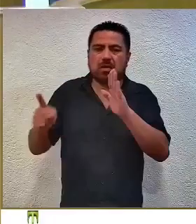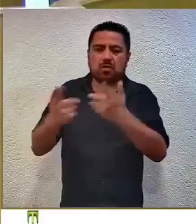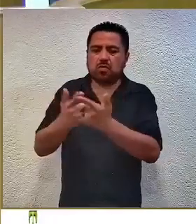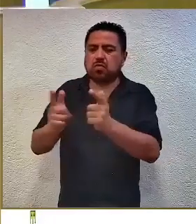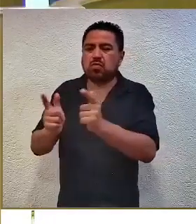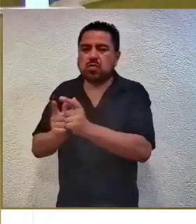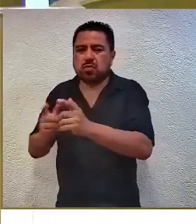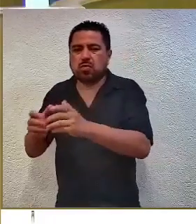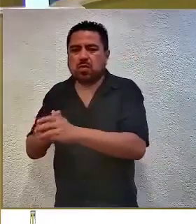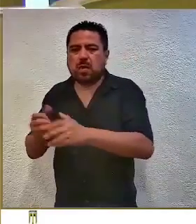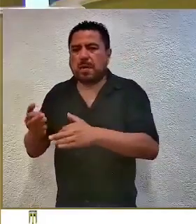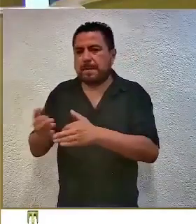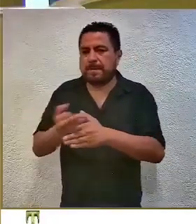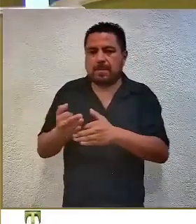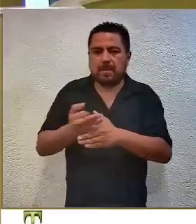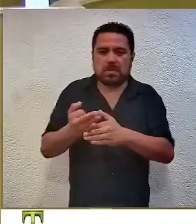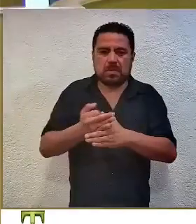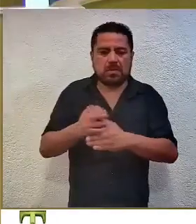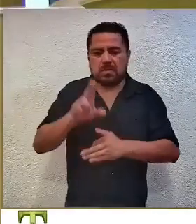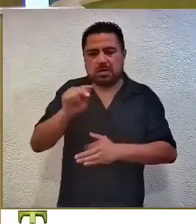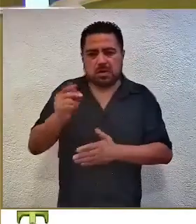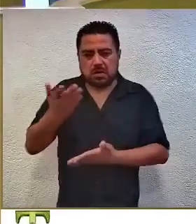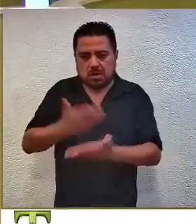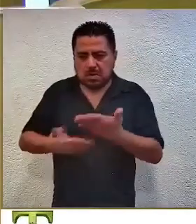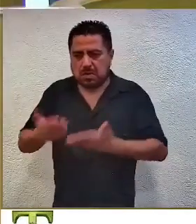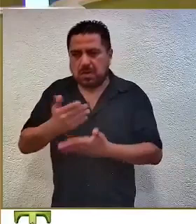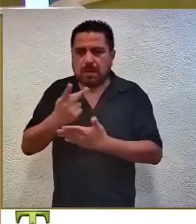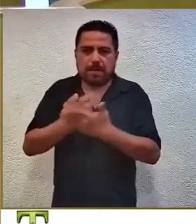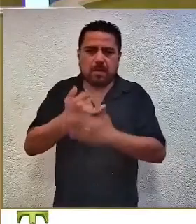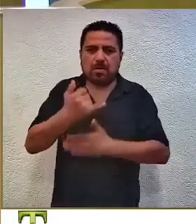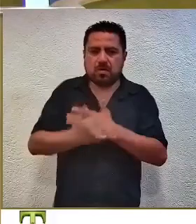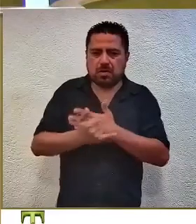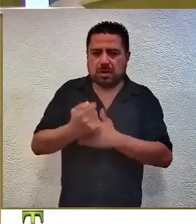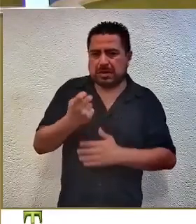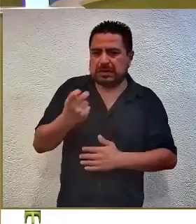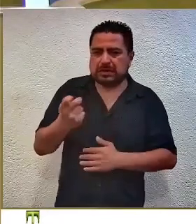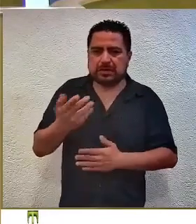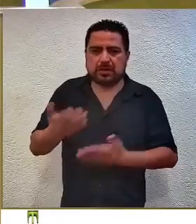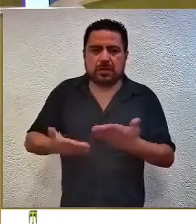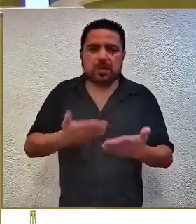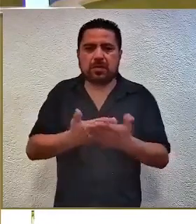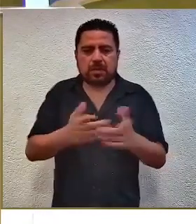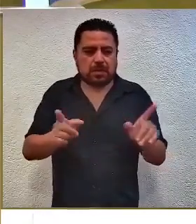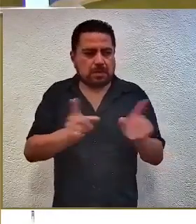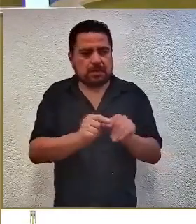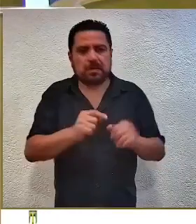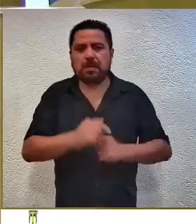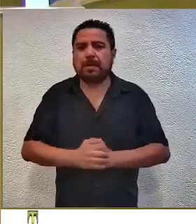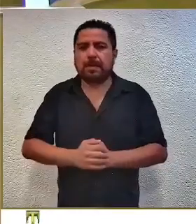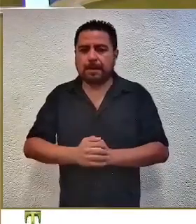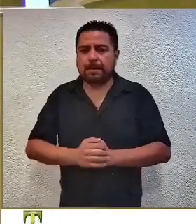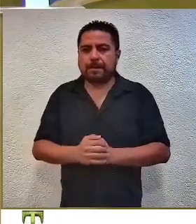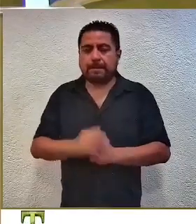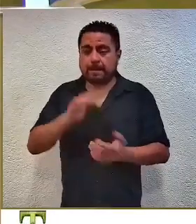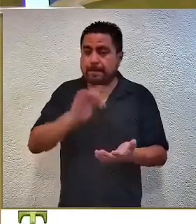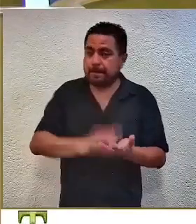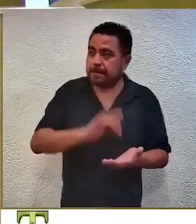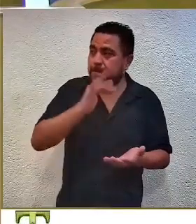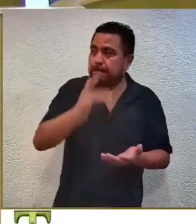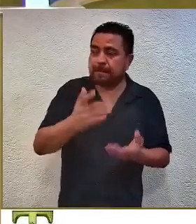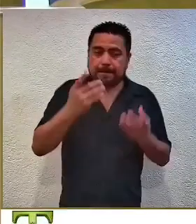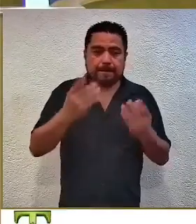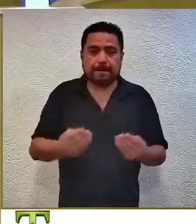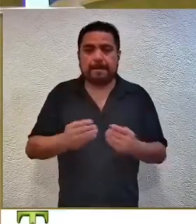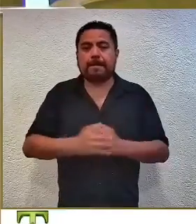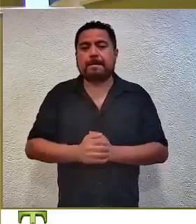Partido Morena. De ahí que no comparta el proyecto propuesto. Es cuanto, Presidenta. Muchas gracias,